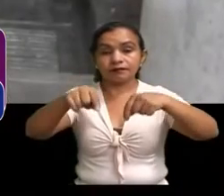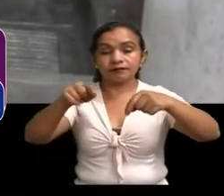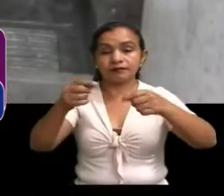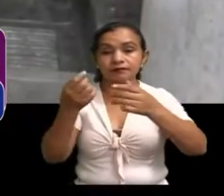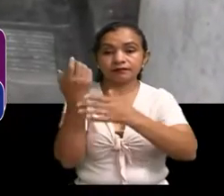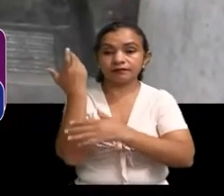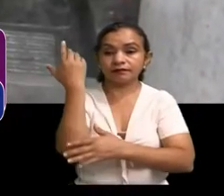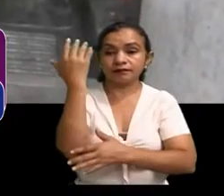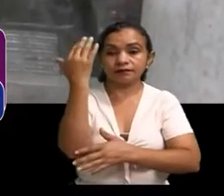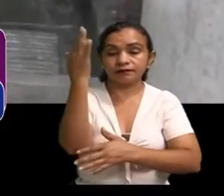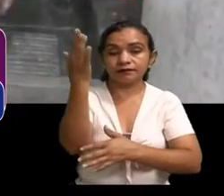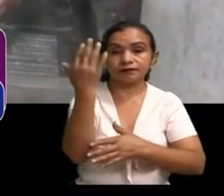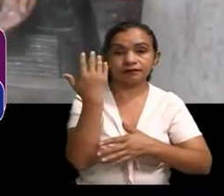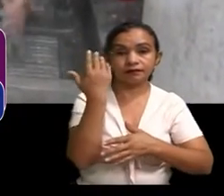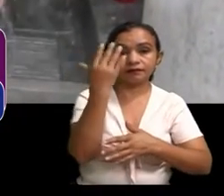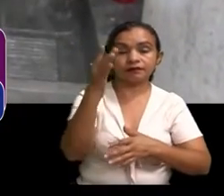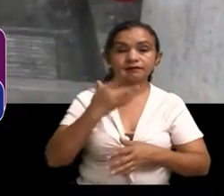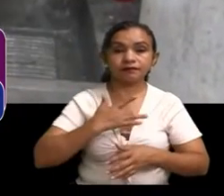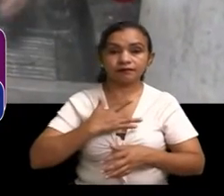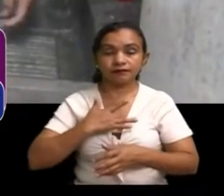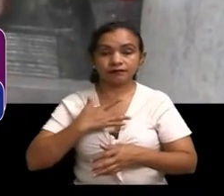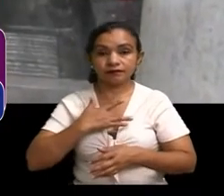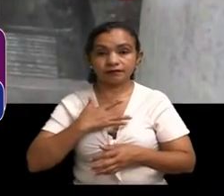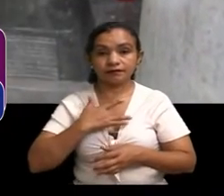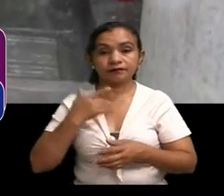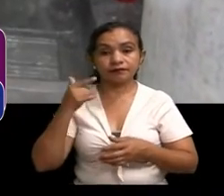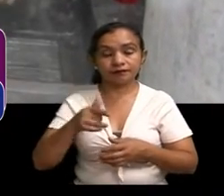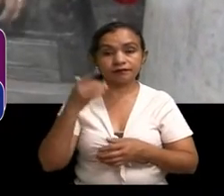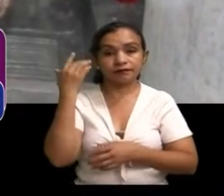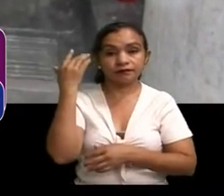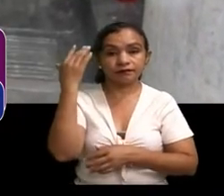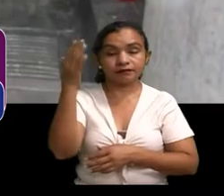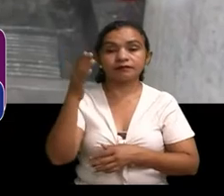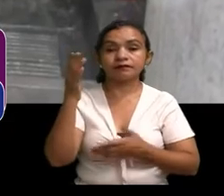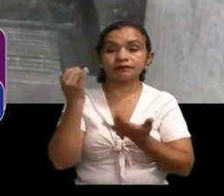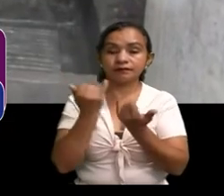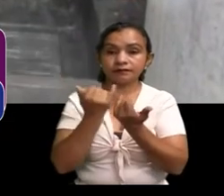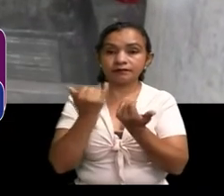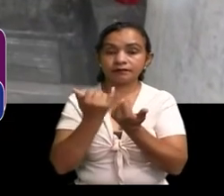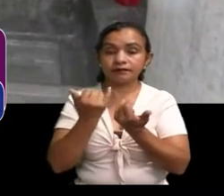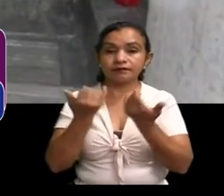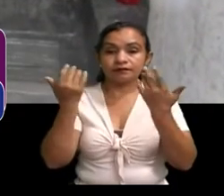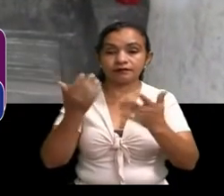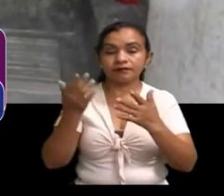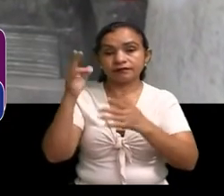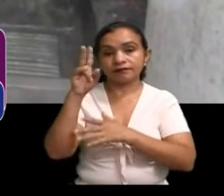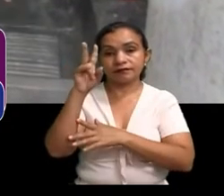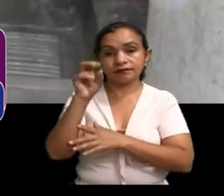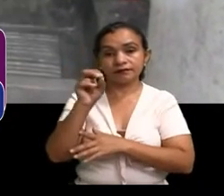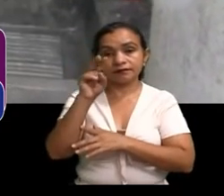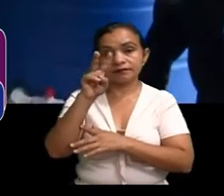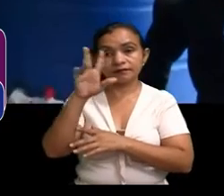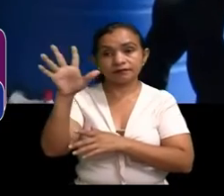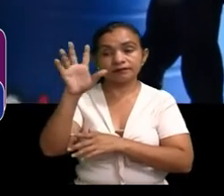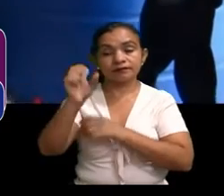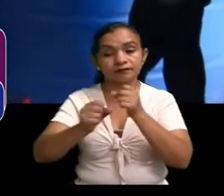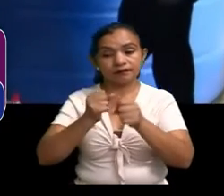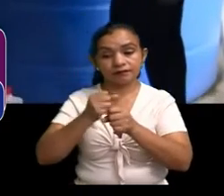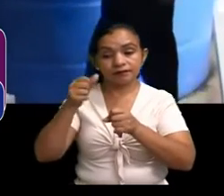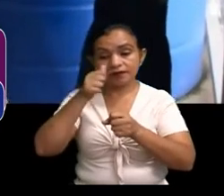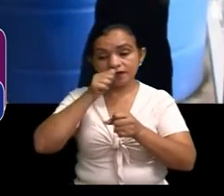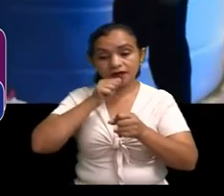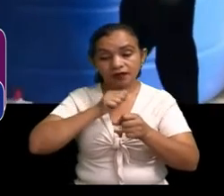reforestarlo, porque necesitamos de que este sistema tenga una duración en el tiempo de entre 20 y 25 años, y solo se